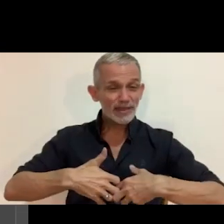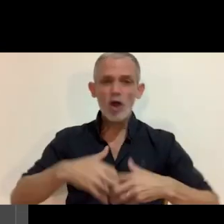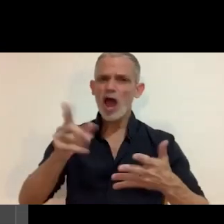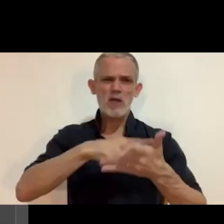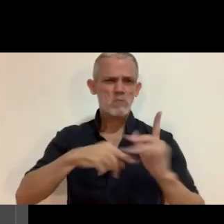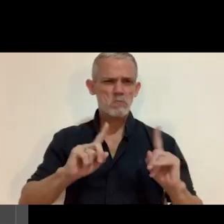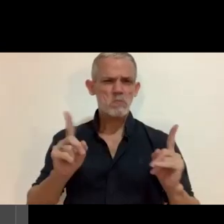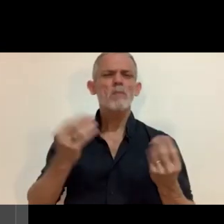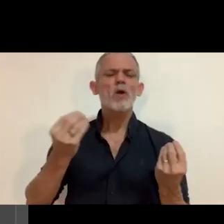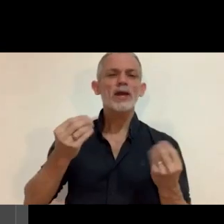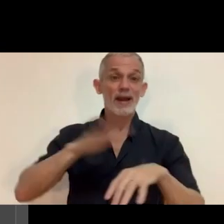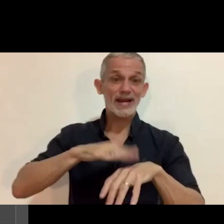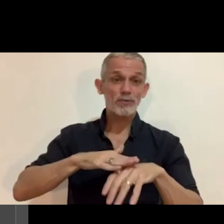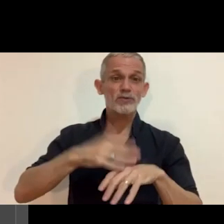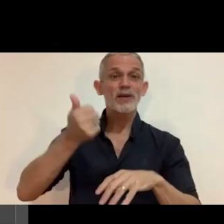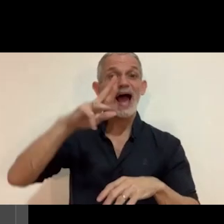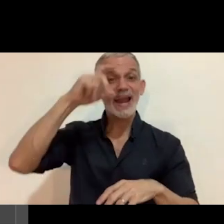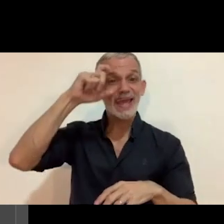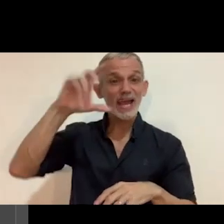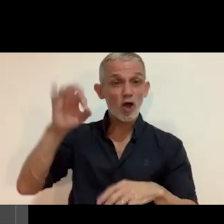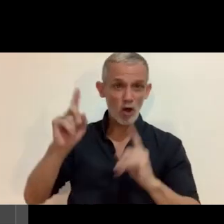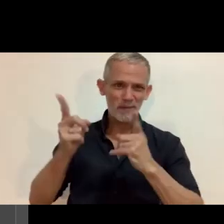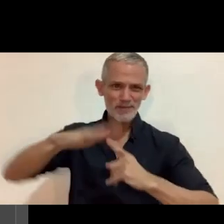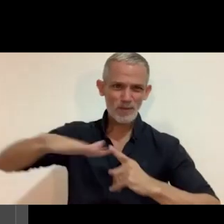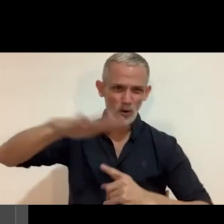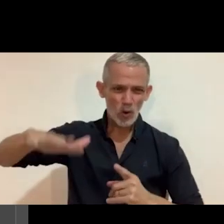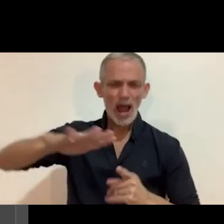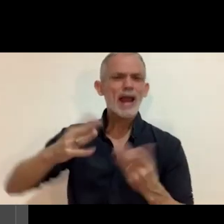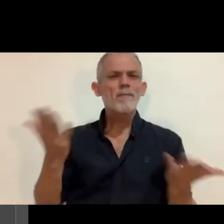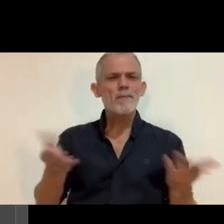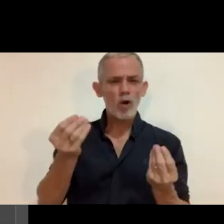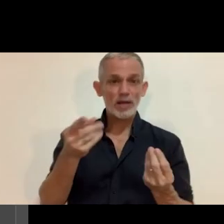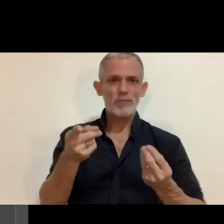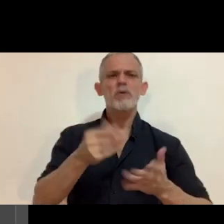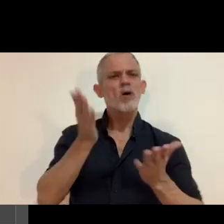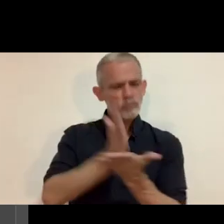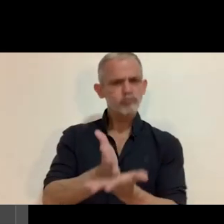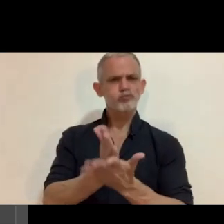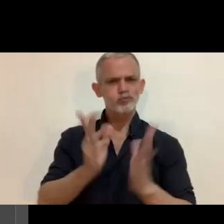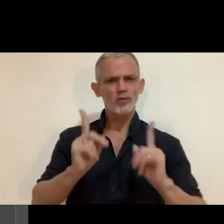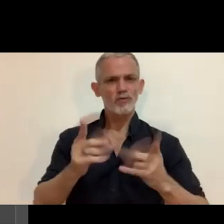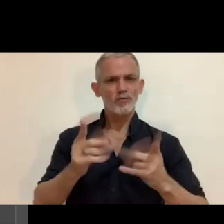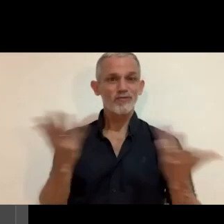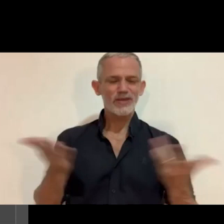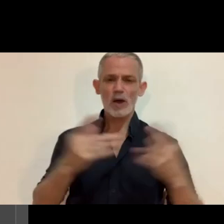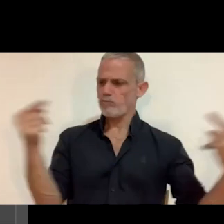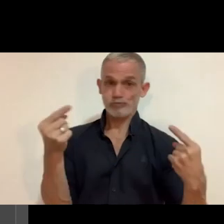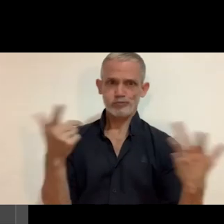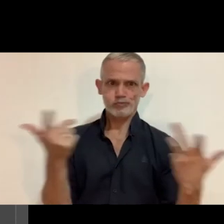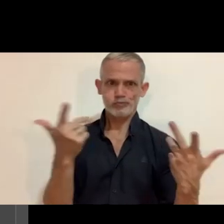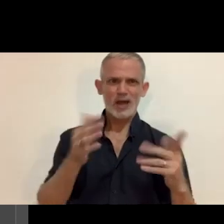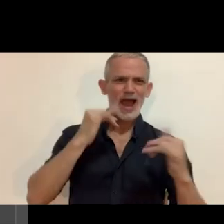por los responsables de Areco Consignaciones, por lo que adquirió firmeza, y además la contradicción entre el argumento